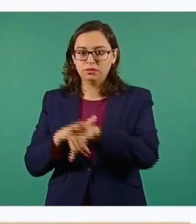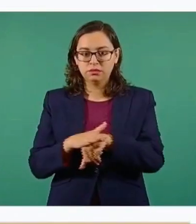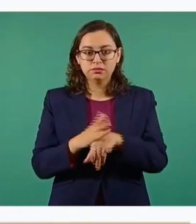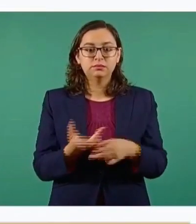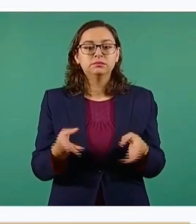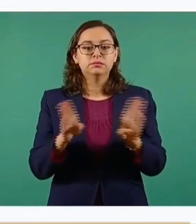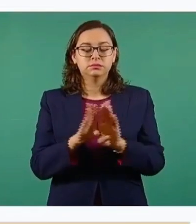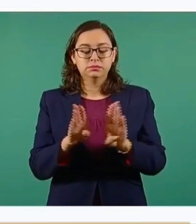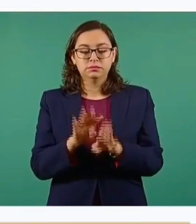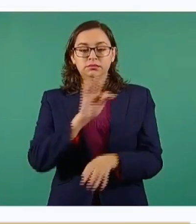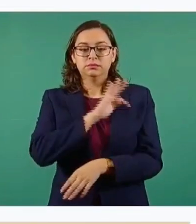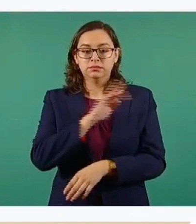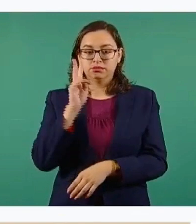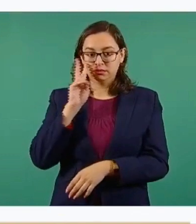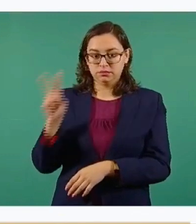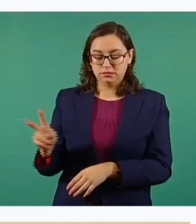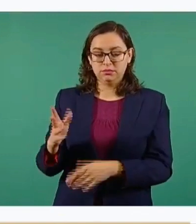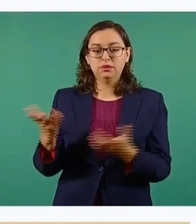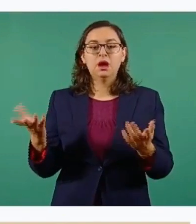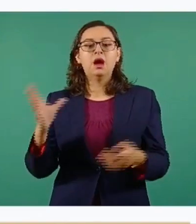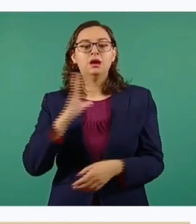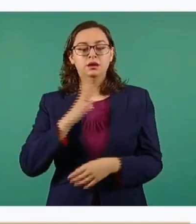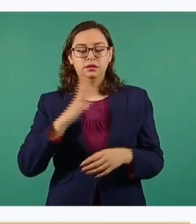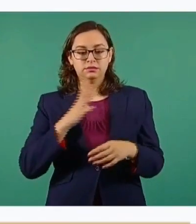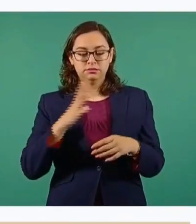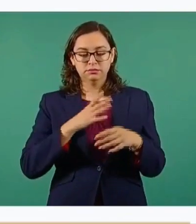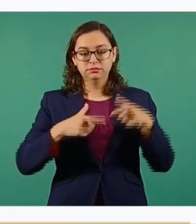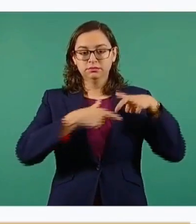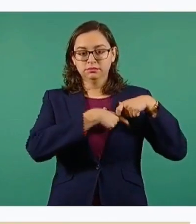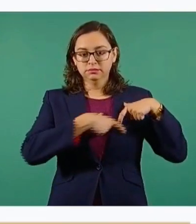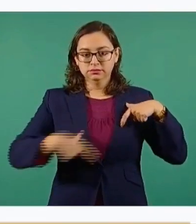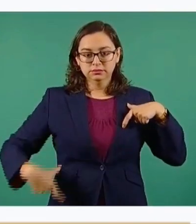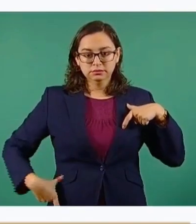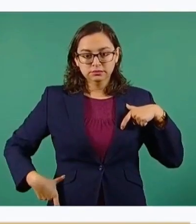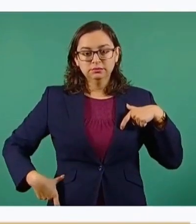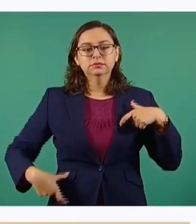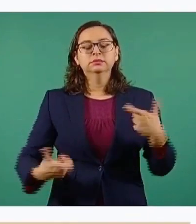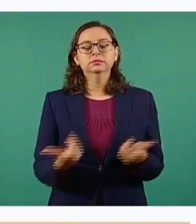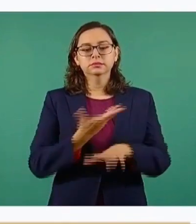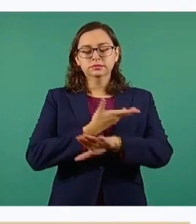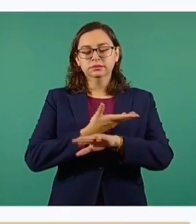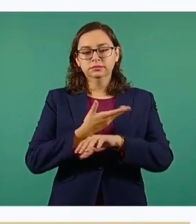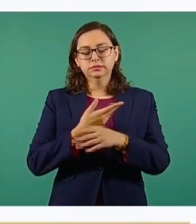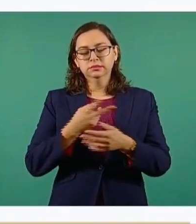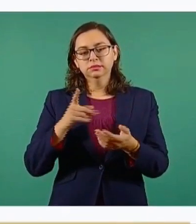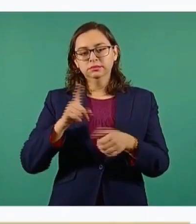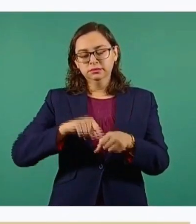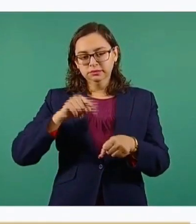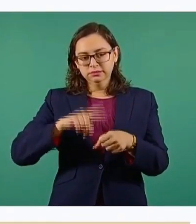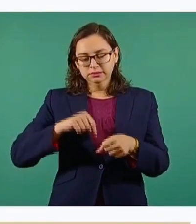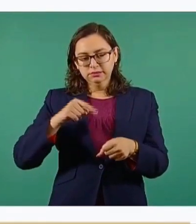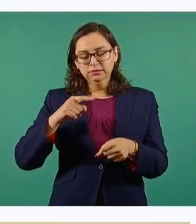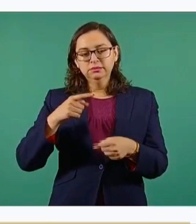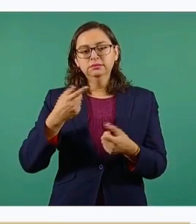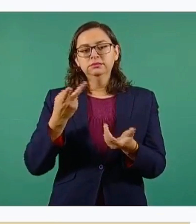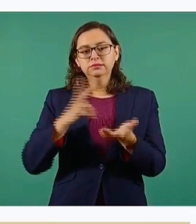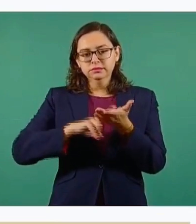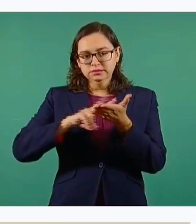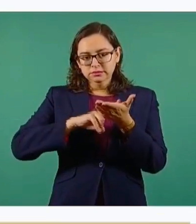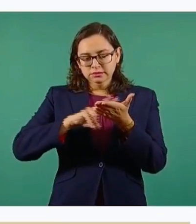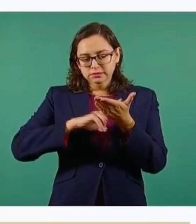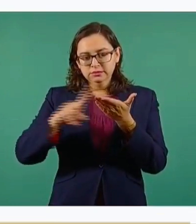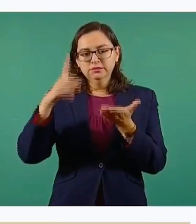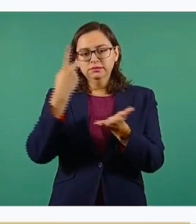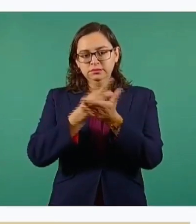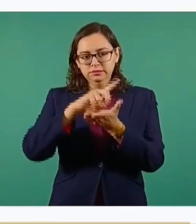diseño, como pueden ver, es una banda transversal en colores verde y dorado, acompañado por una presea y una roseta que